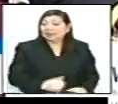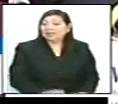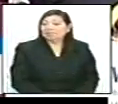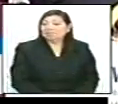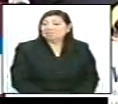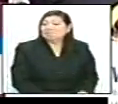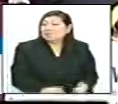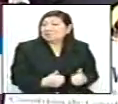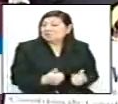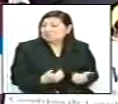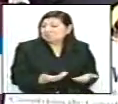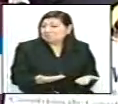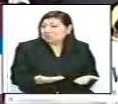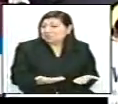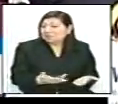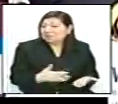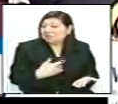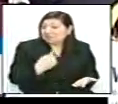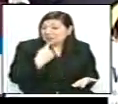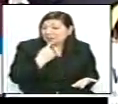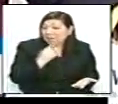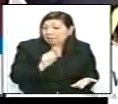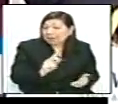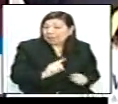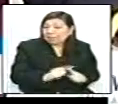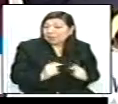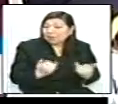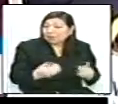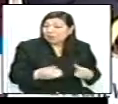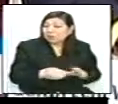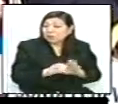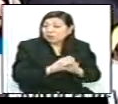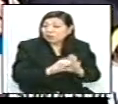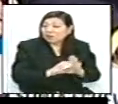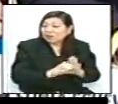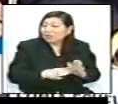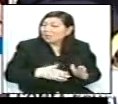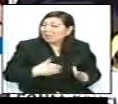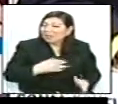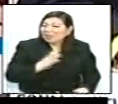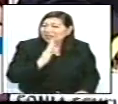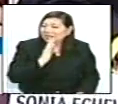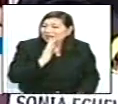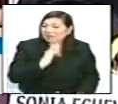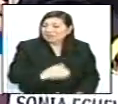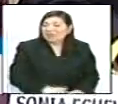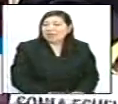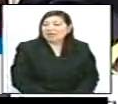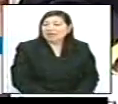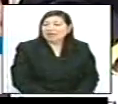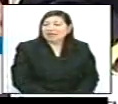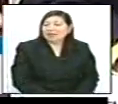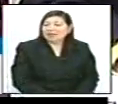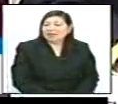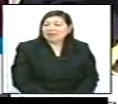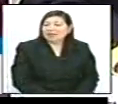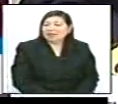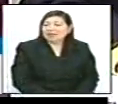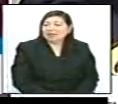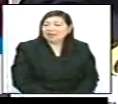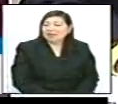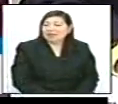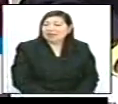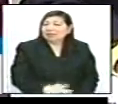Está bien que él lo sienta así, pero en esta Comisión de Constitución no lo puede decir así, de esa manera. ¿De qué estamos hablando? Dice,